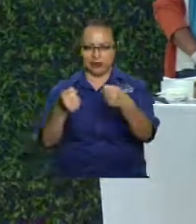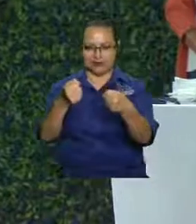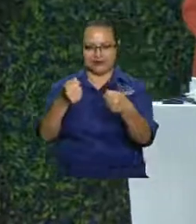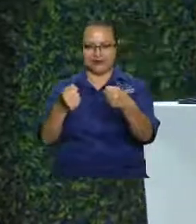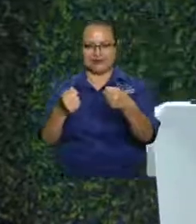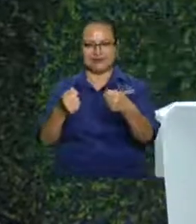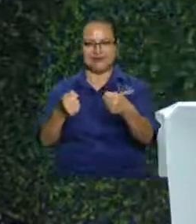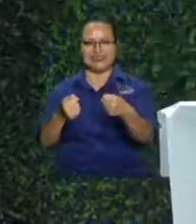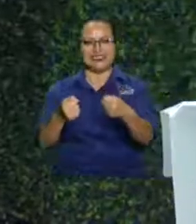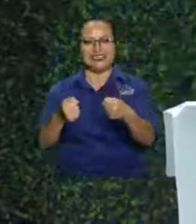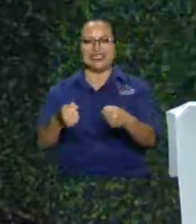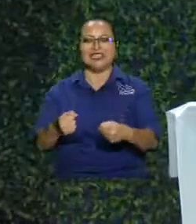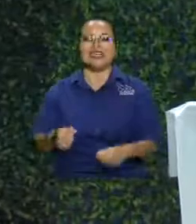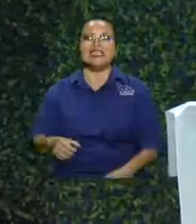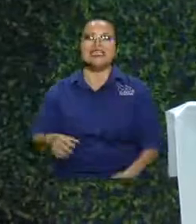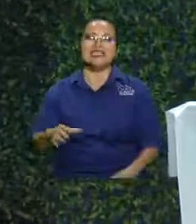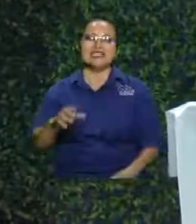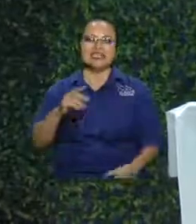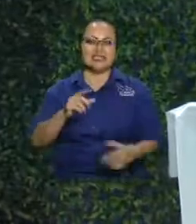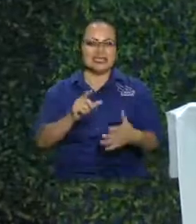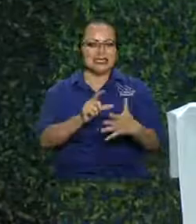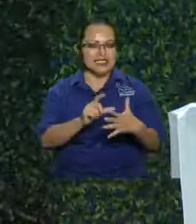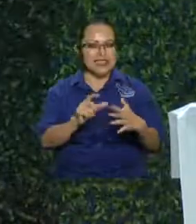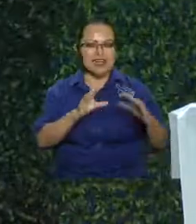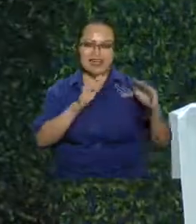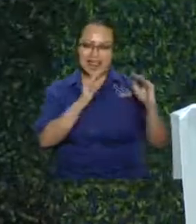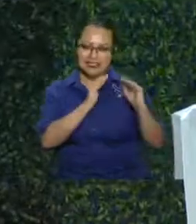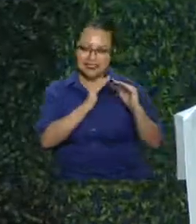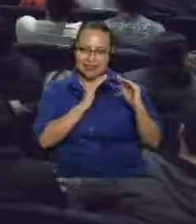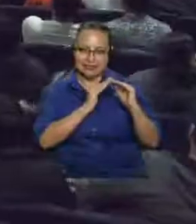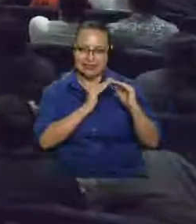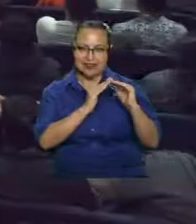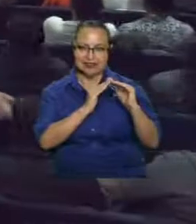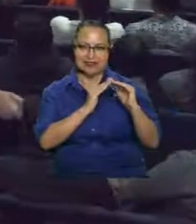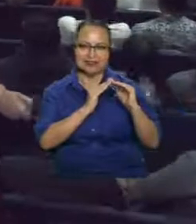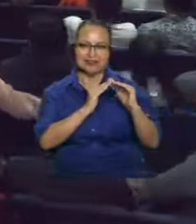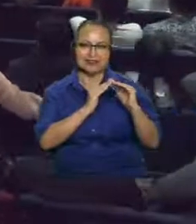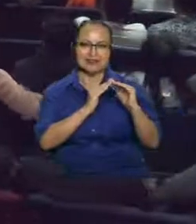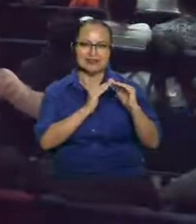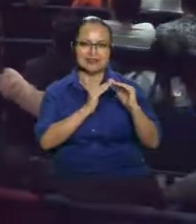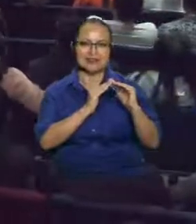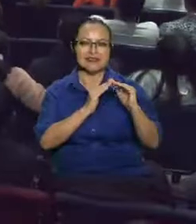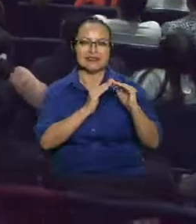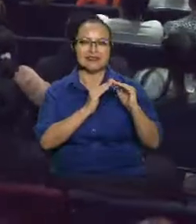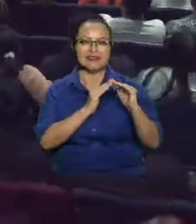¿Un carro? Va, un carro. Entonces aquí tenemos. Casa. Medicina.